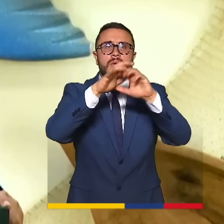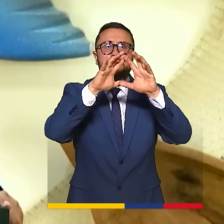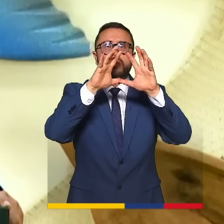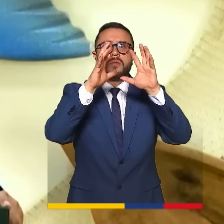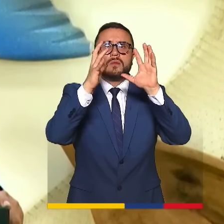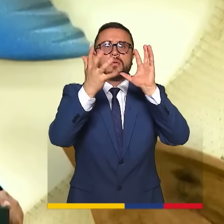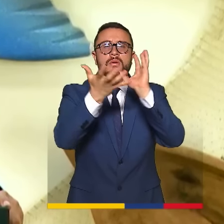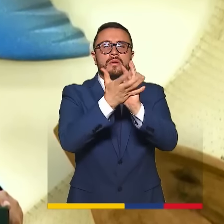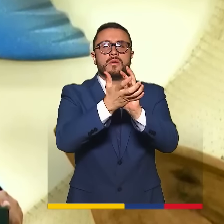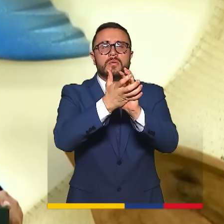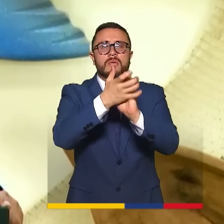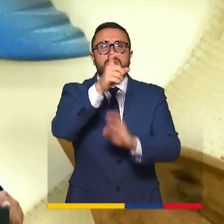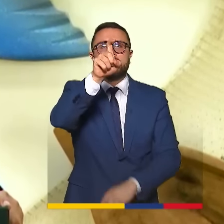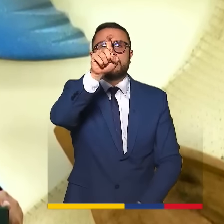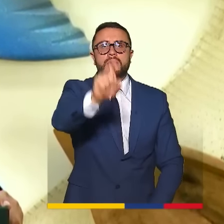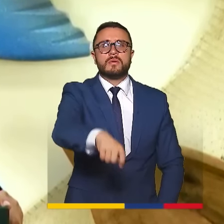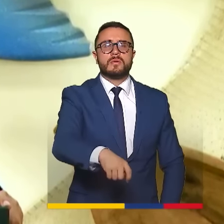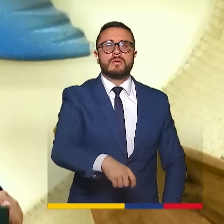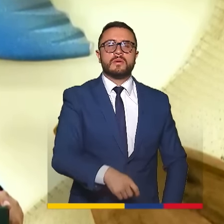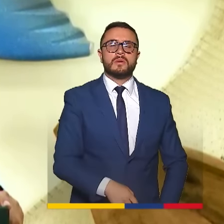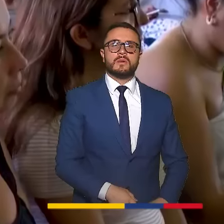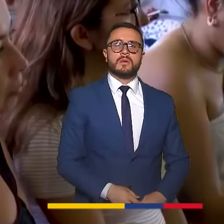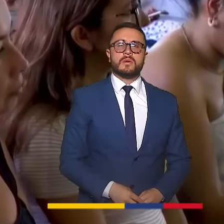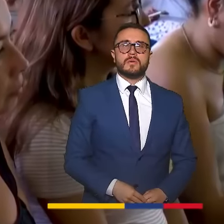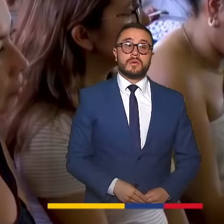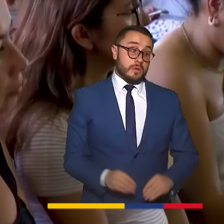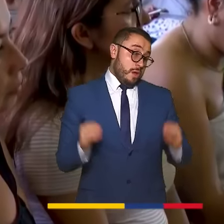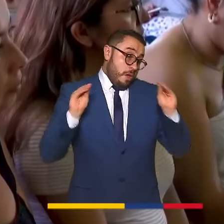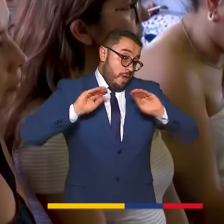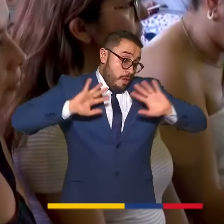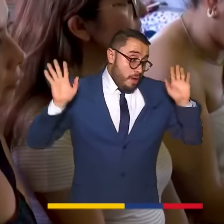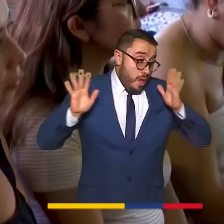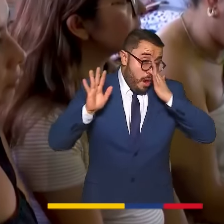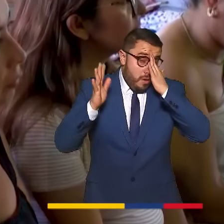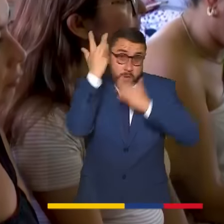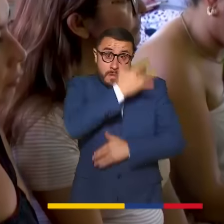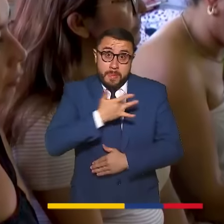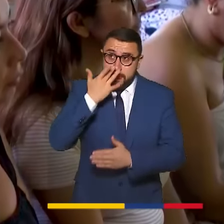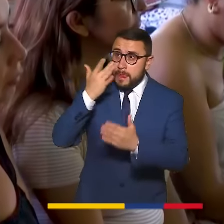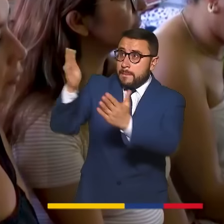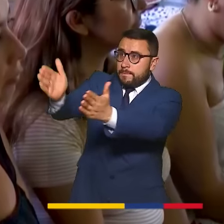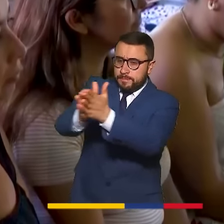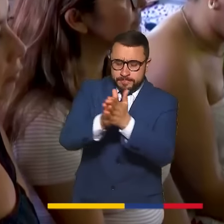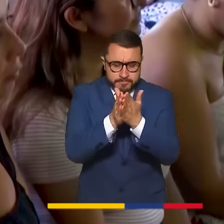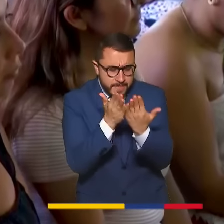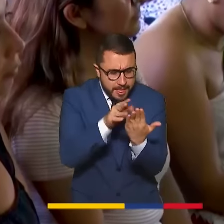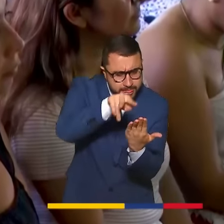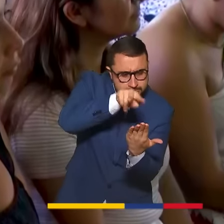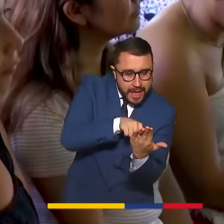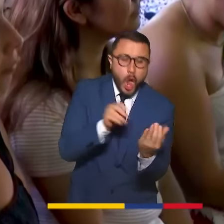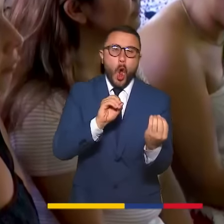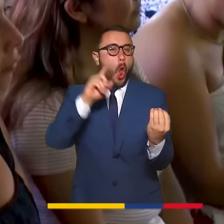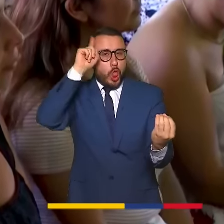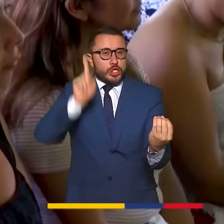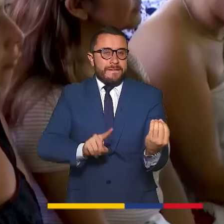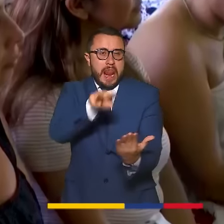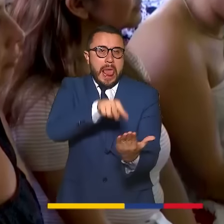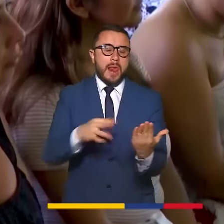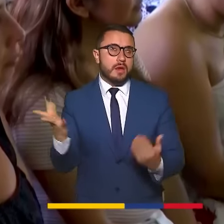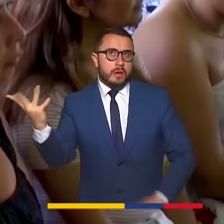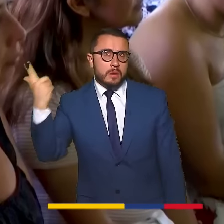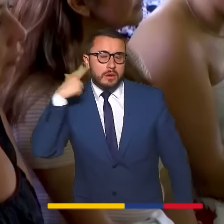Claro que cuando llegaron esas palabras aquí, fueron leídos por los negros y las negras, o escuchados si no sabían leer,